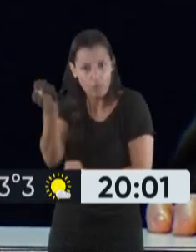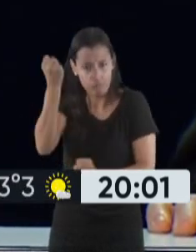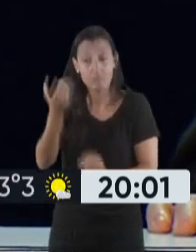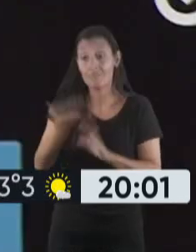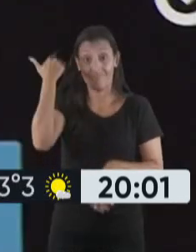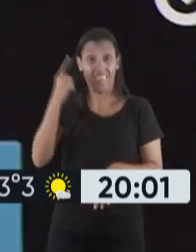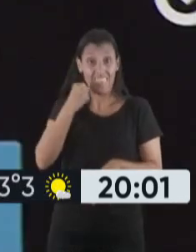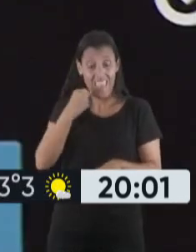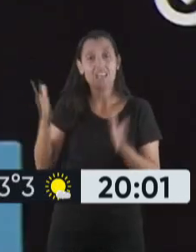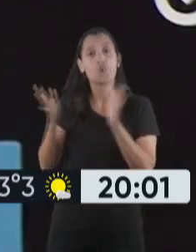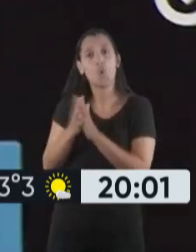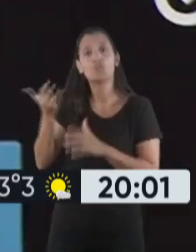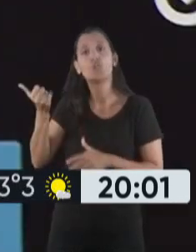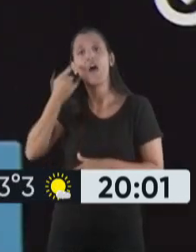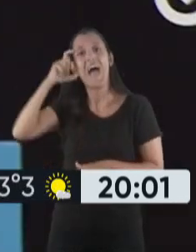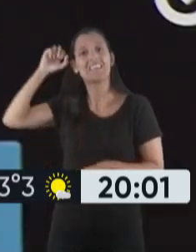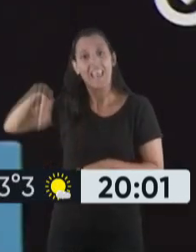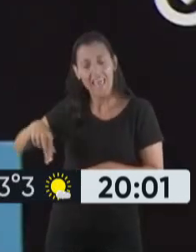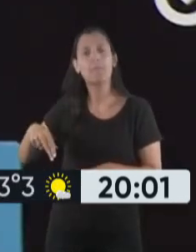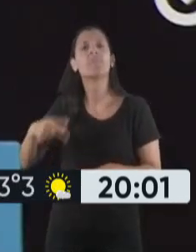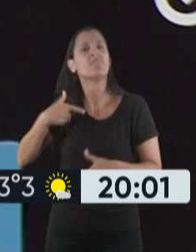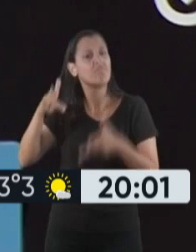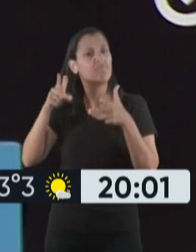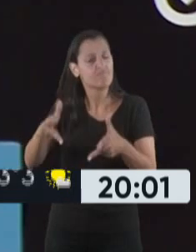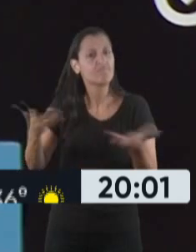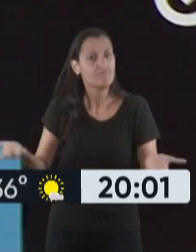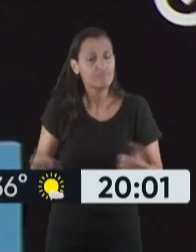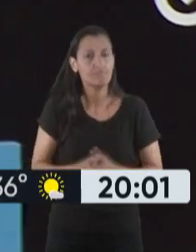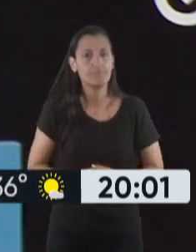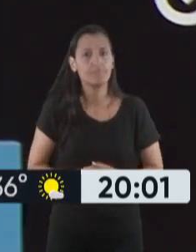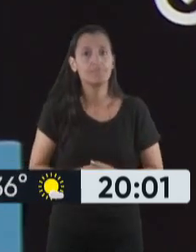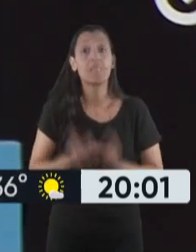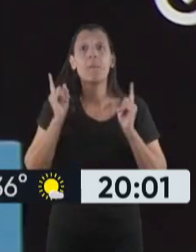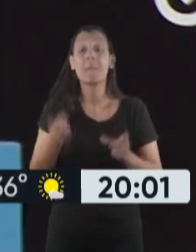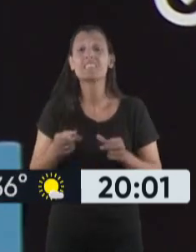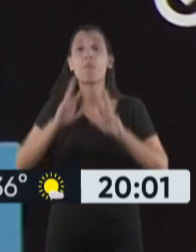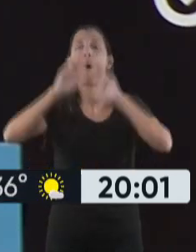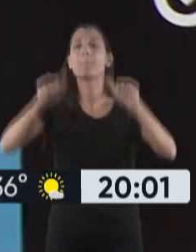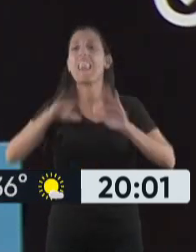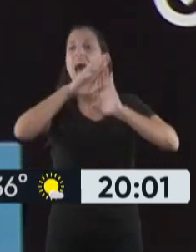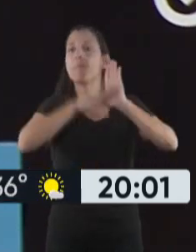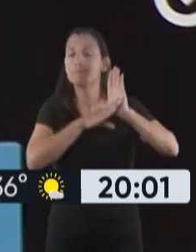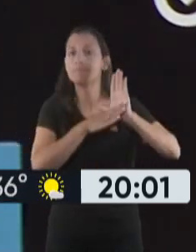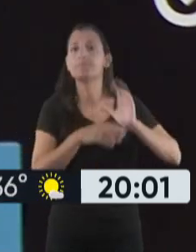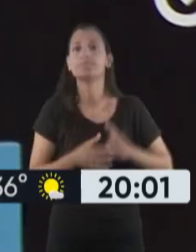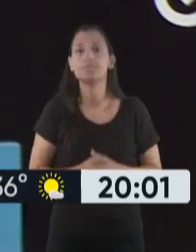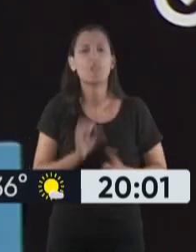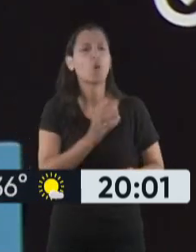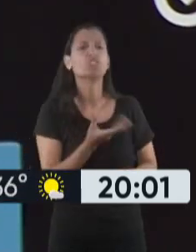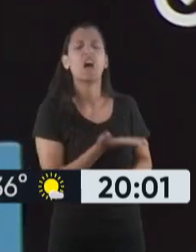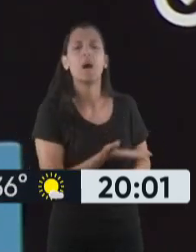con Naye y con Kelly anunciamos aquel plan, ¿cómo se